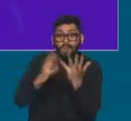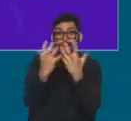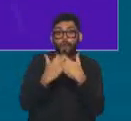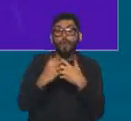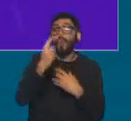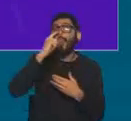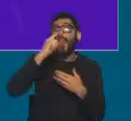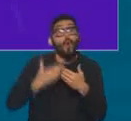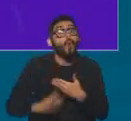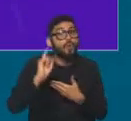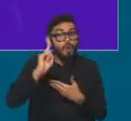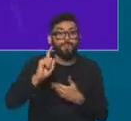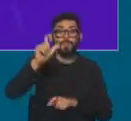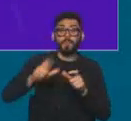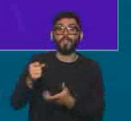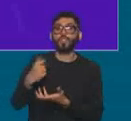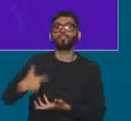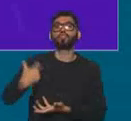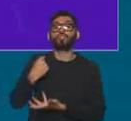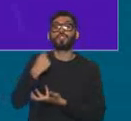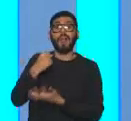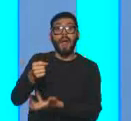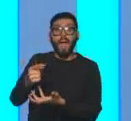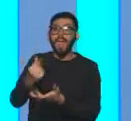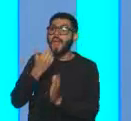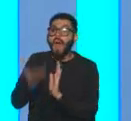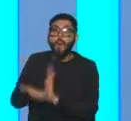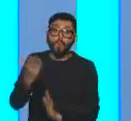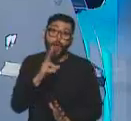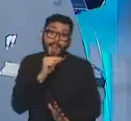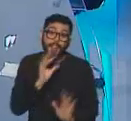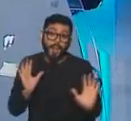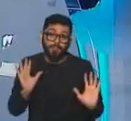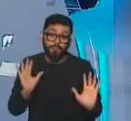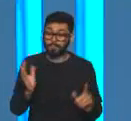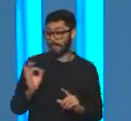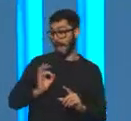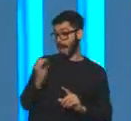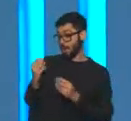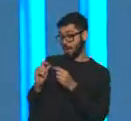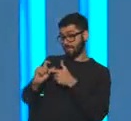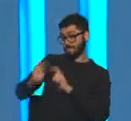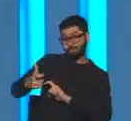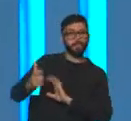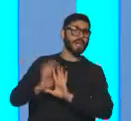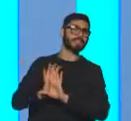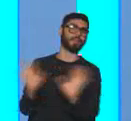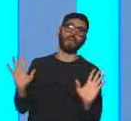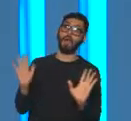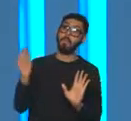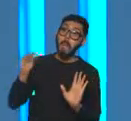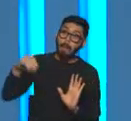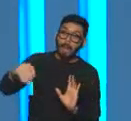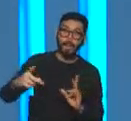sea así. Para beneficiarios de la tarifa social ya no tengan ningún tipo de incremento. No. Tuvieron una actualización a principio de año, ya está. Ya está. No más